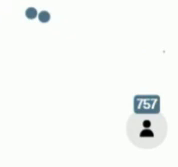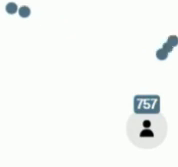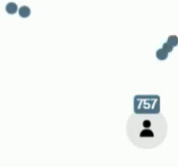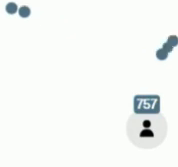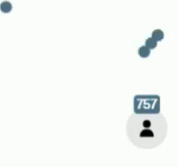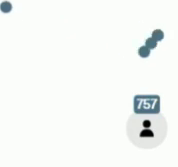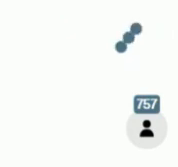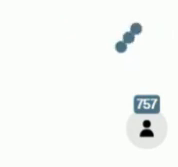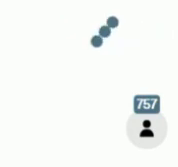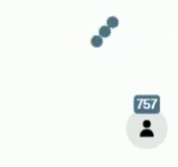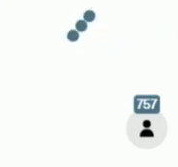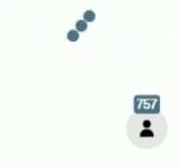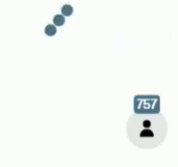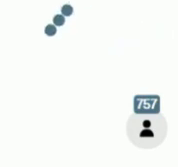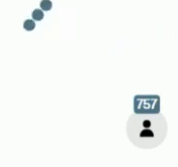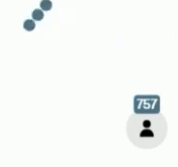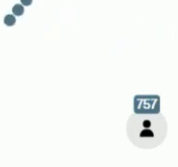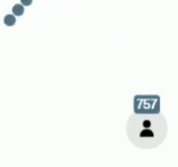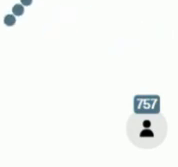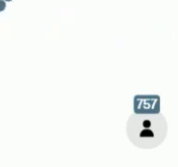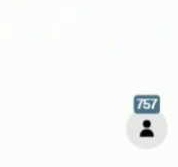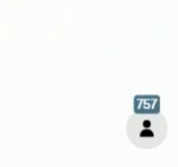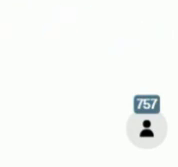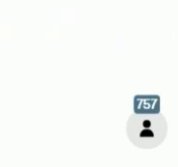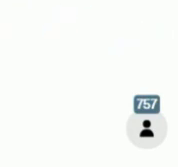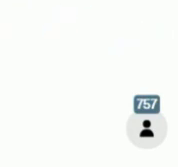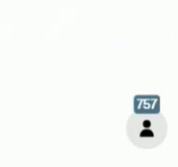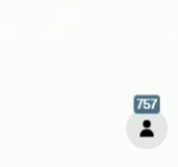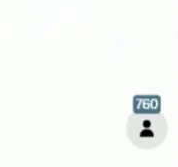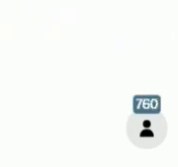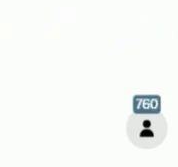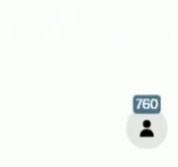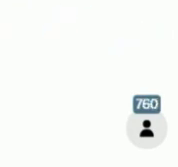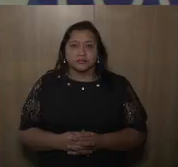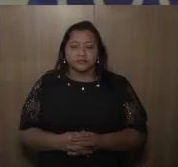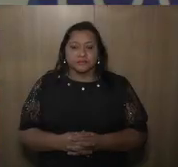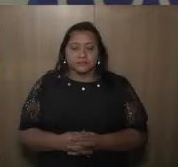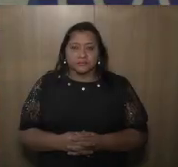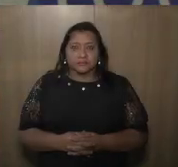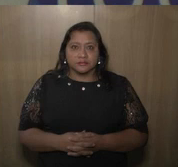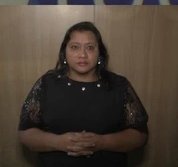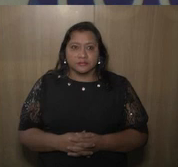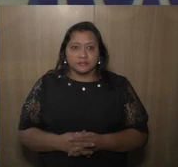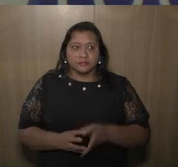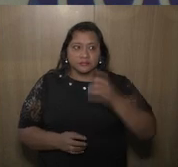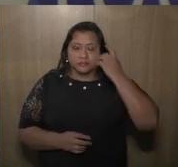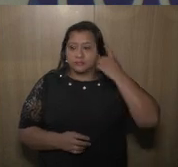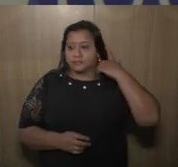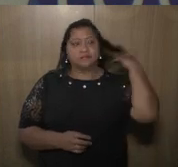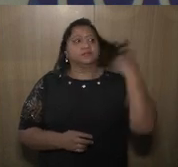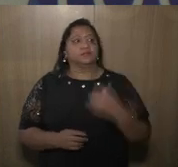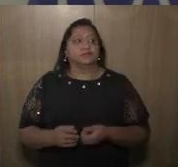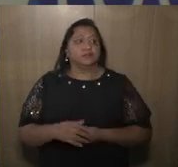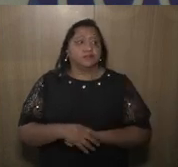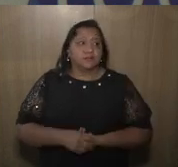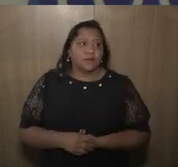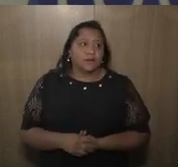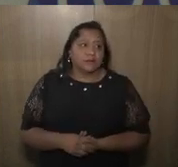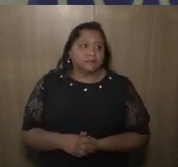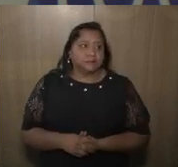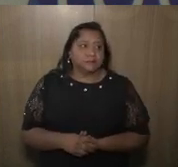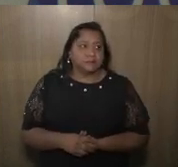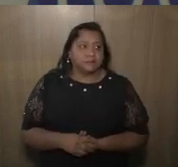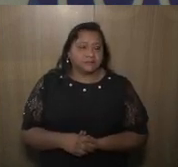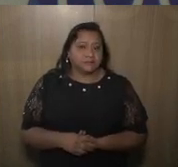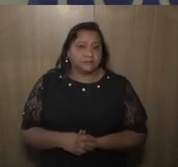entonces, después de ver estas respuestas, vamos a volver con Andrés Pulido desde el Ministerio de Educación Nacional, quien se encuentra hablando